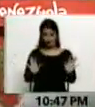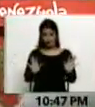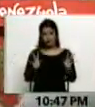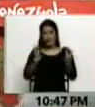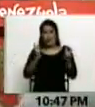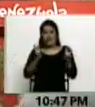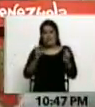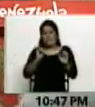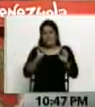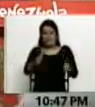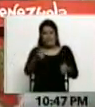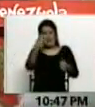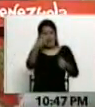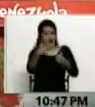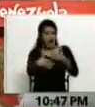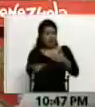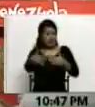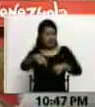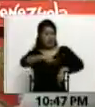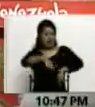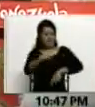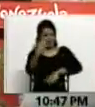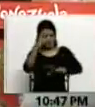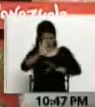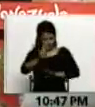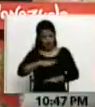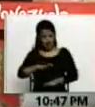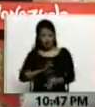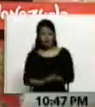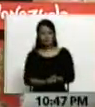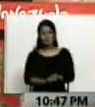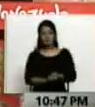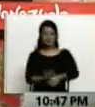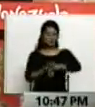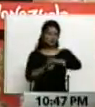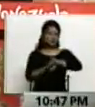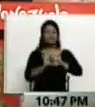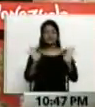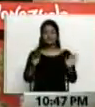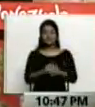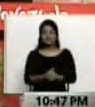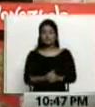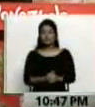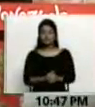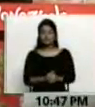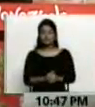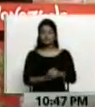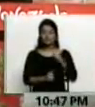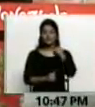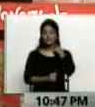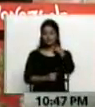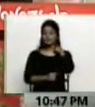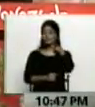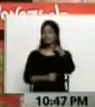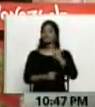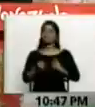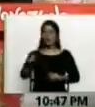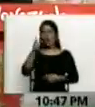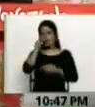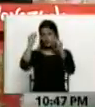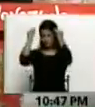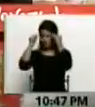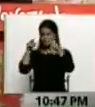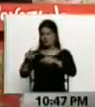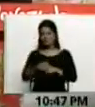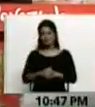empezando está de día Apenas está de día Ajá Cristóbal